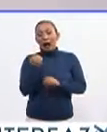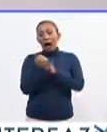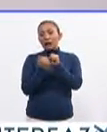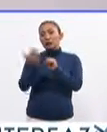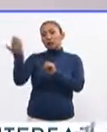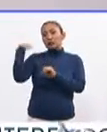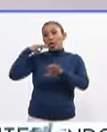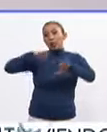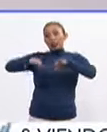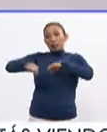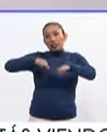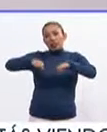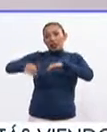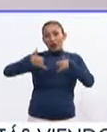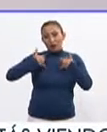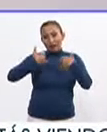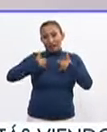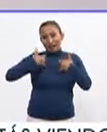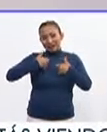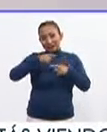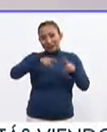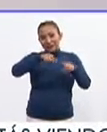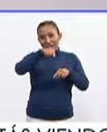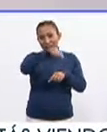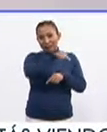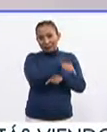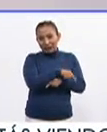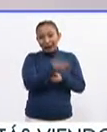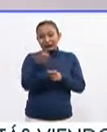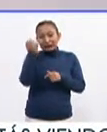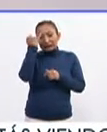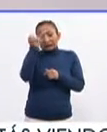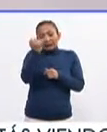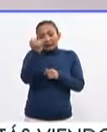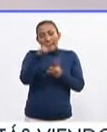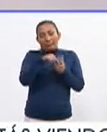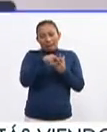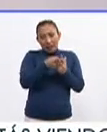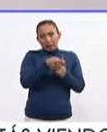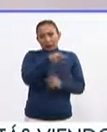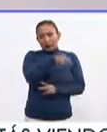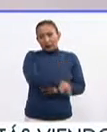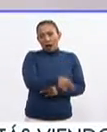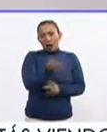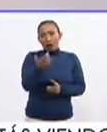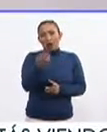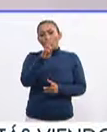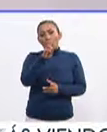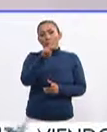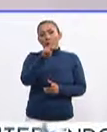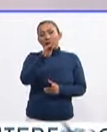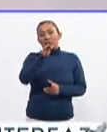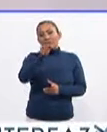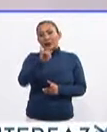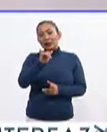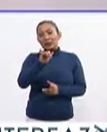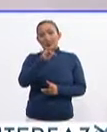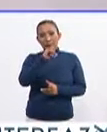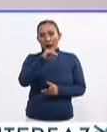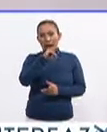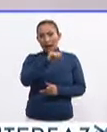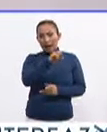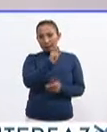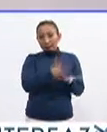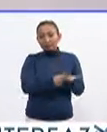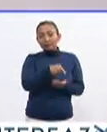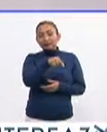atrás de trabajo de los jóvenes, en donde la iniciativa salió de la UPIBI, del